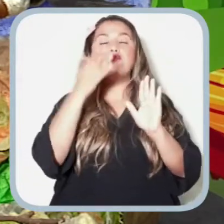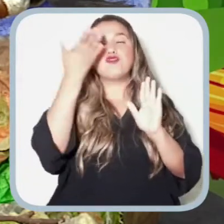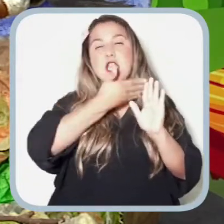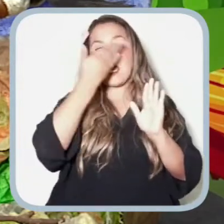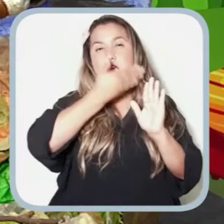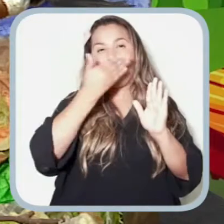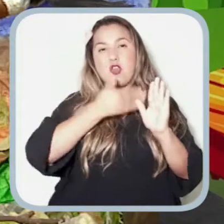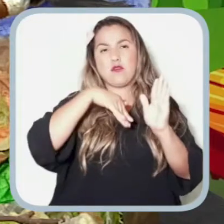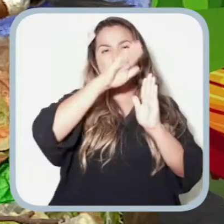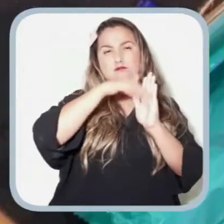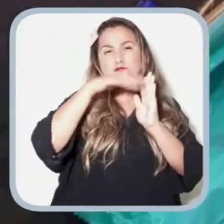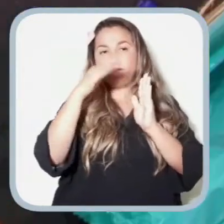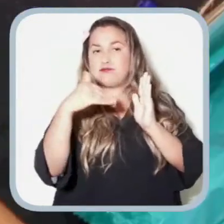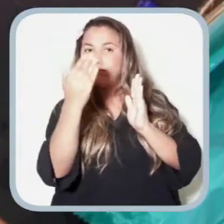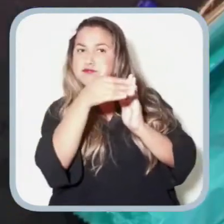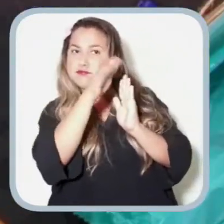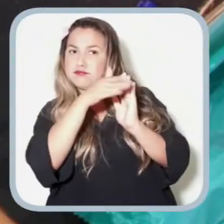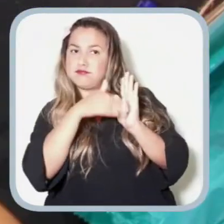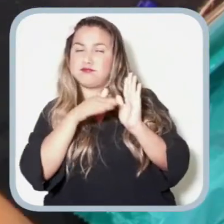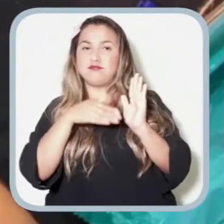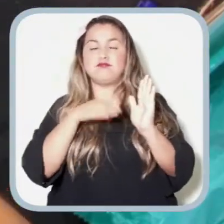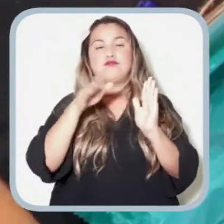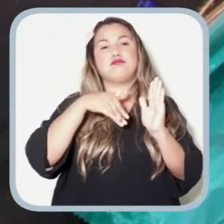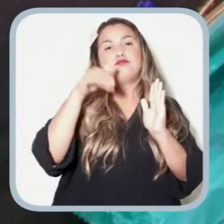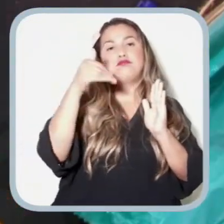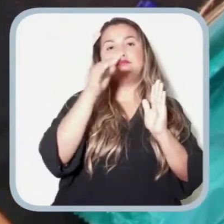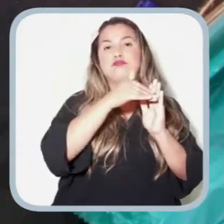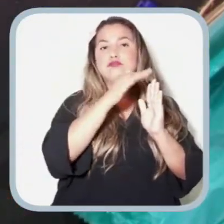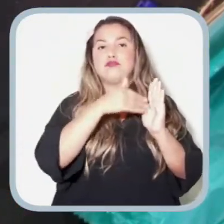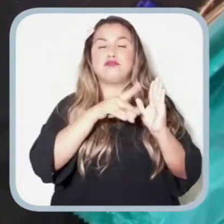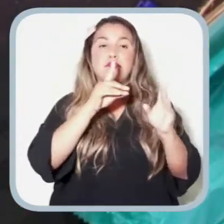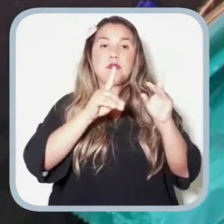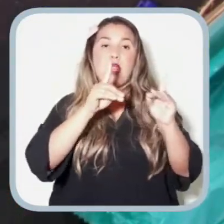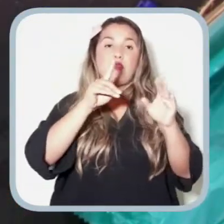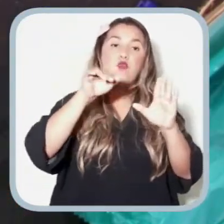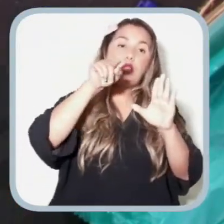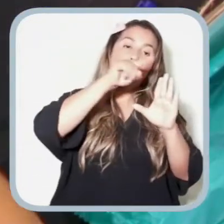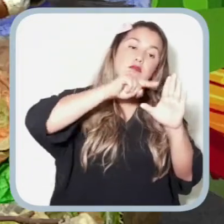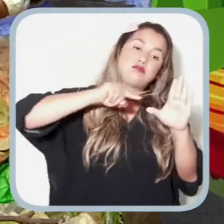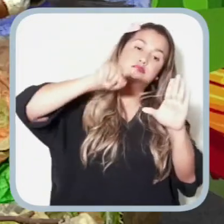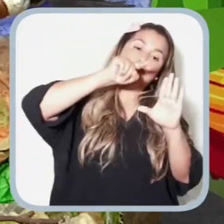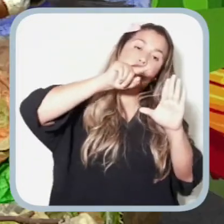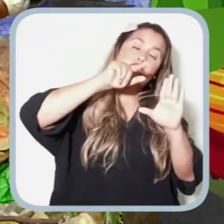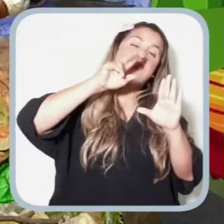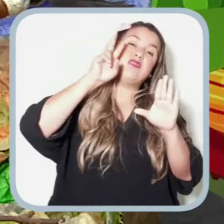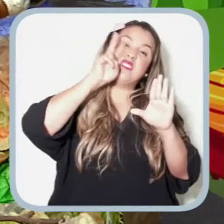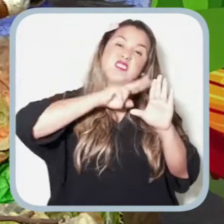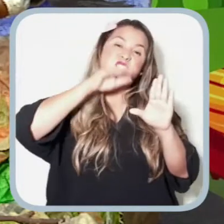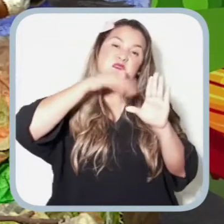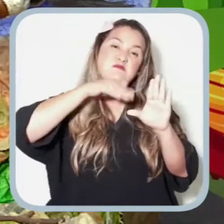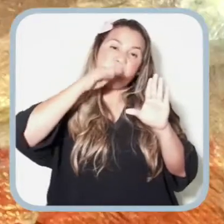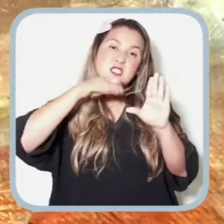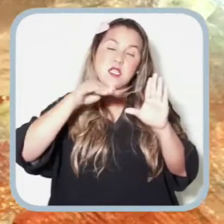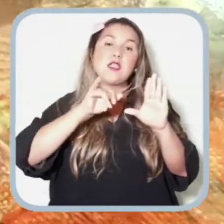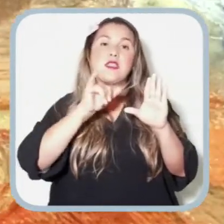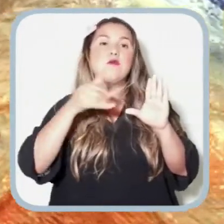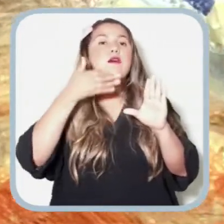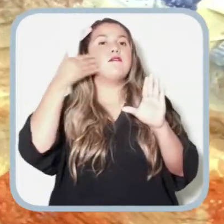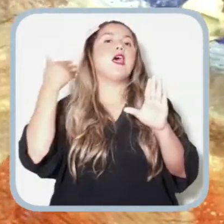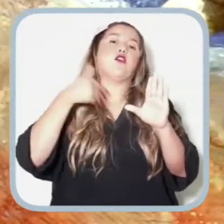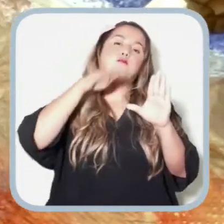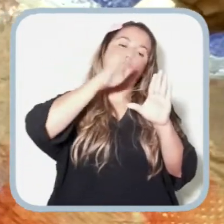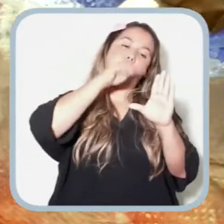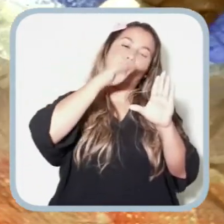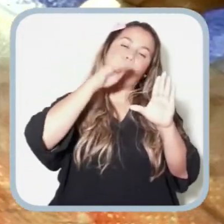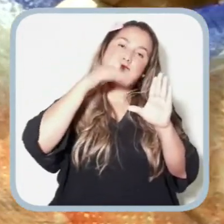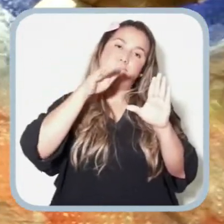negro podemos dejar 11 espacios sin pintar que luego cubriremos de blanco